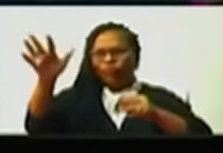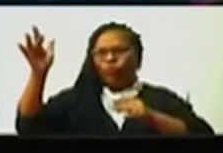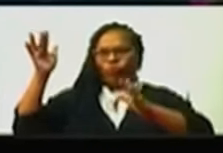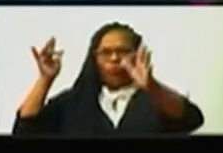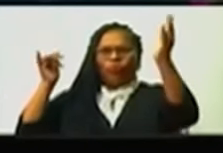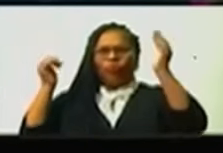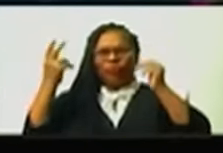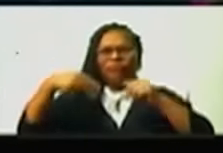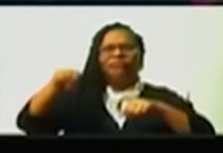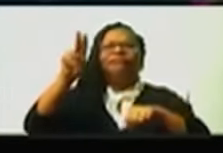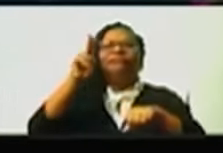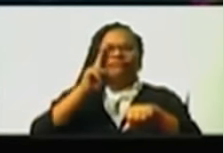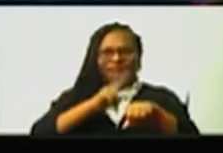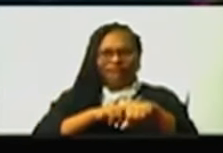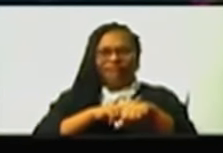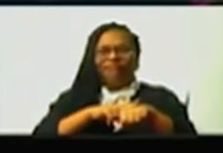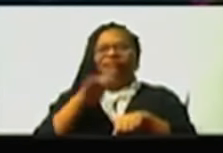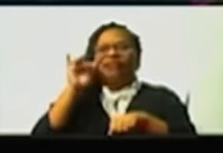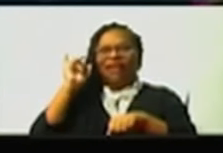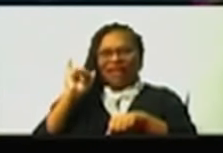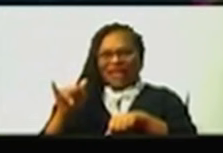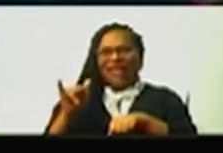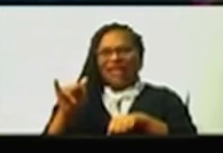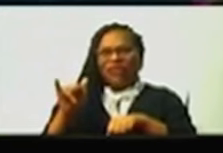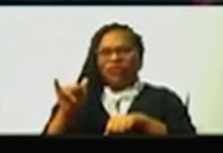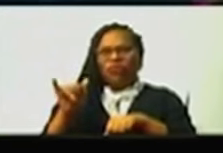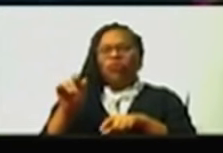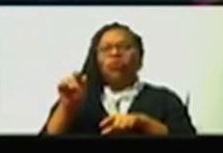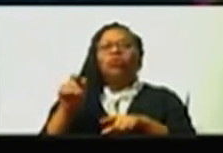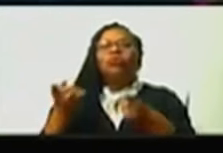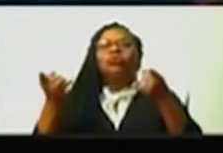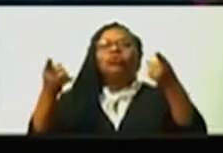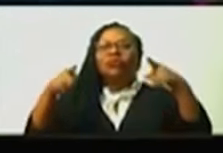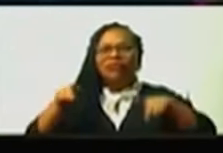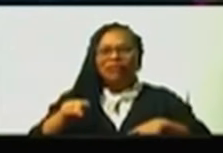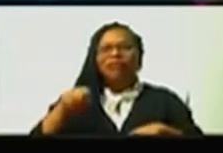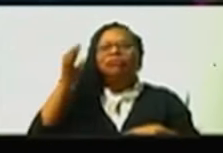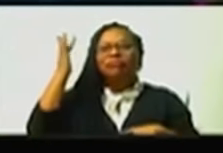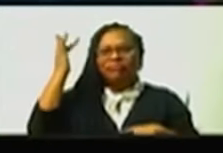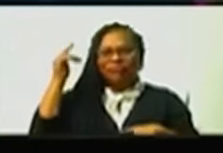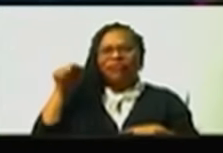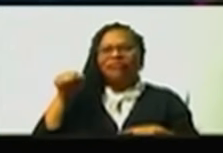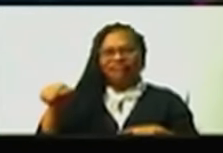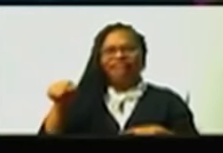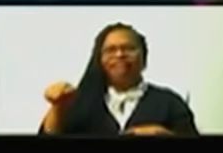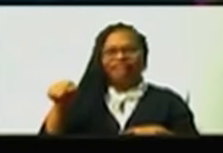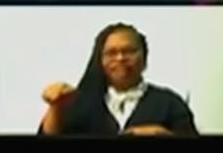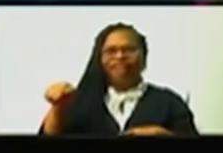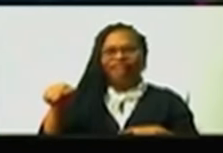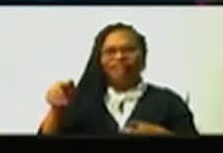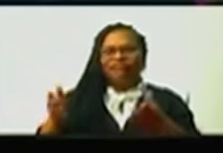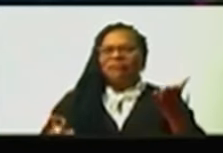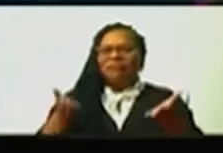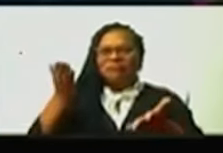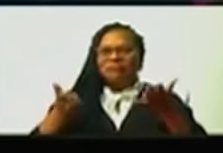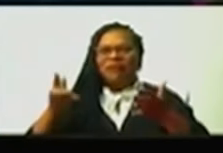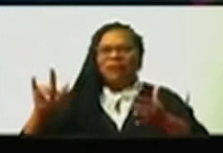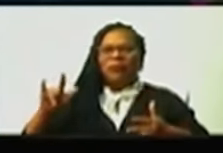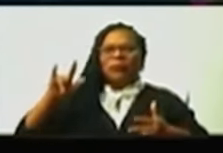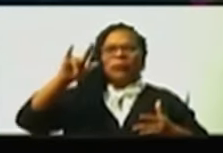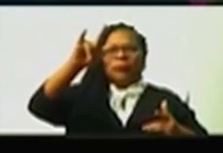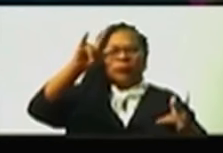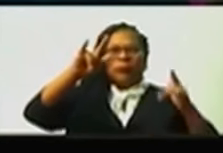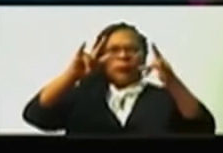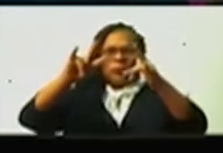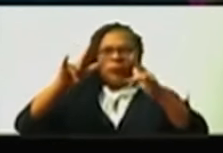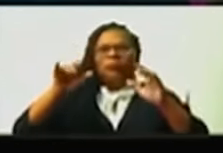hubiese ocurrido, no, y quizá los gaviones hubiesen atajado los ríos, las aguas,